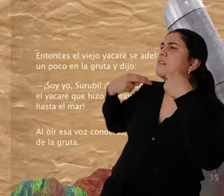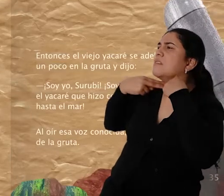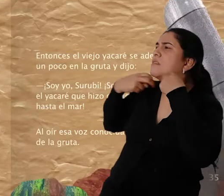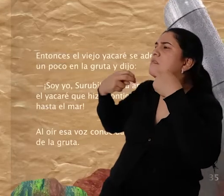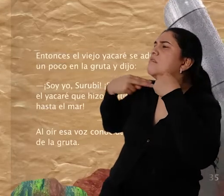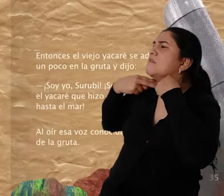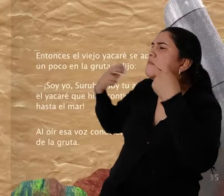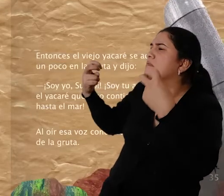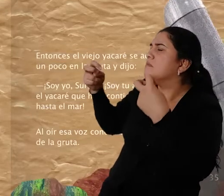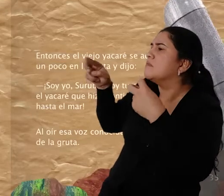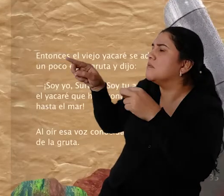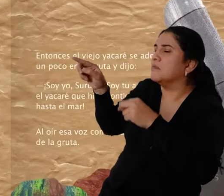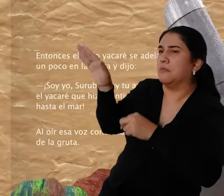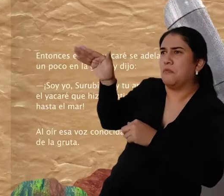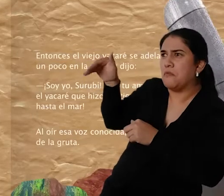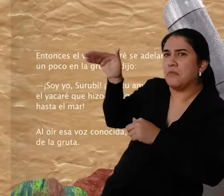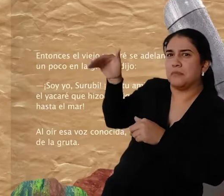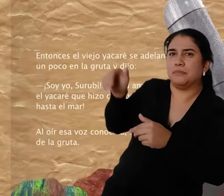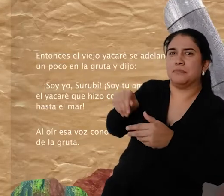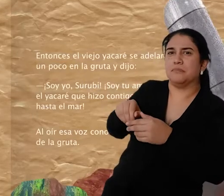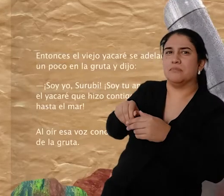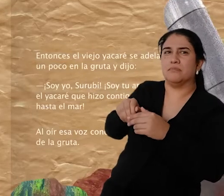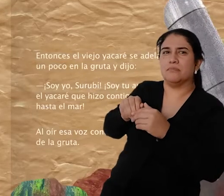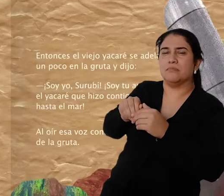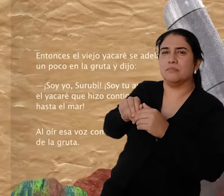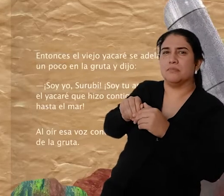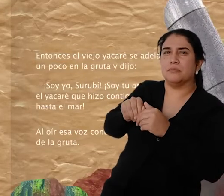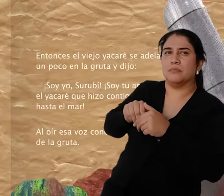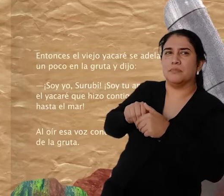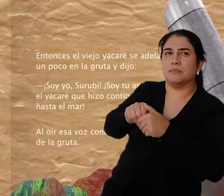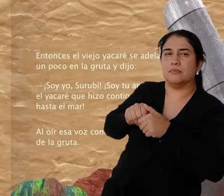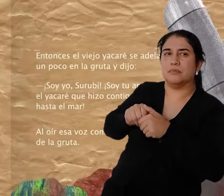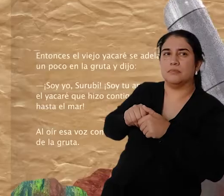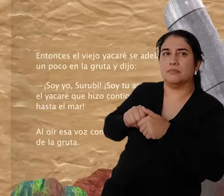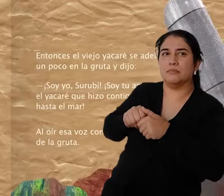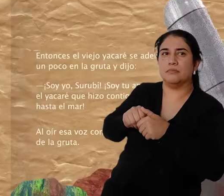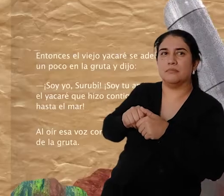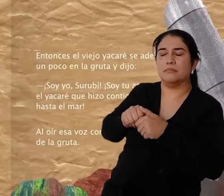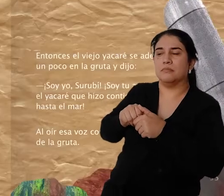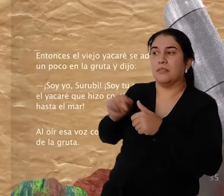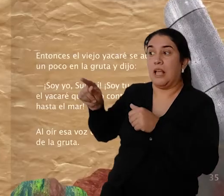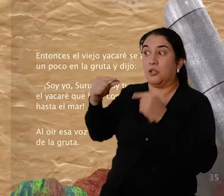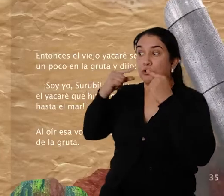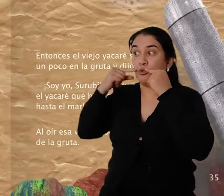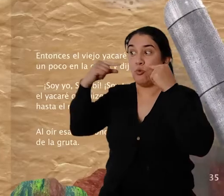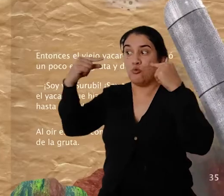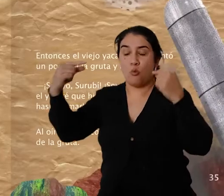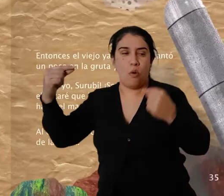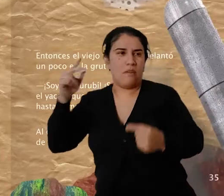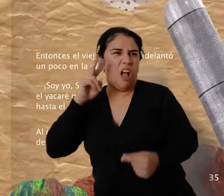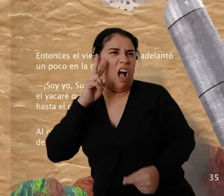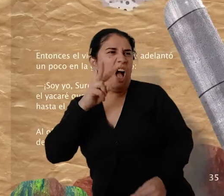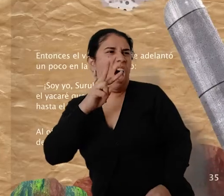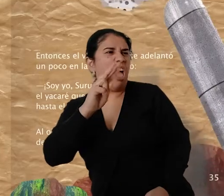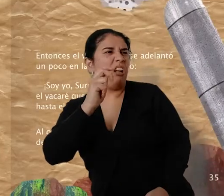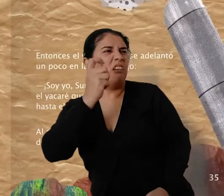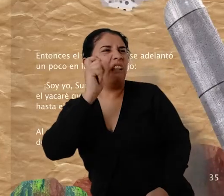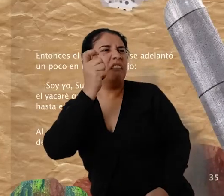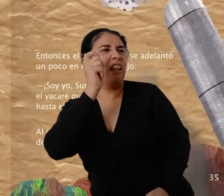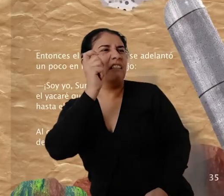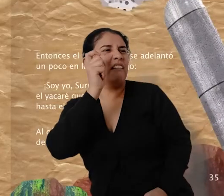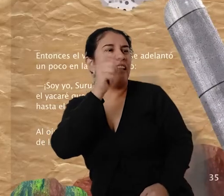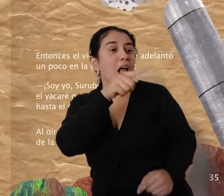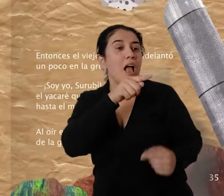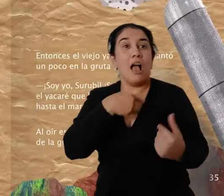¡Surubí! Gritaron todos los yacarés desde la entrada de la gruta, sin atreverse a entrar por aquel asunto del sobrinito. ¿Quién